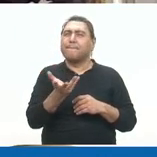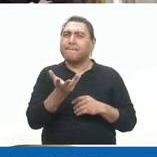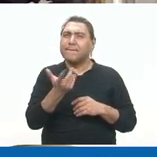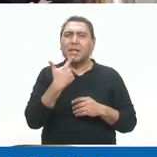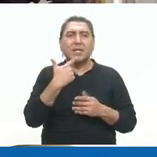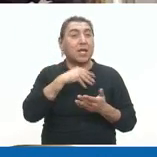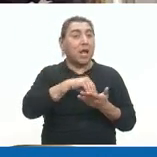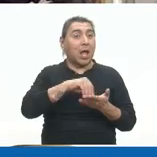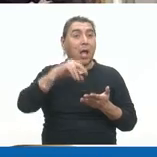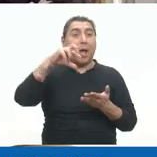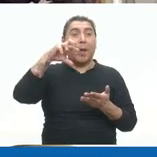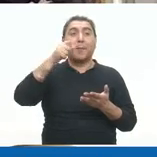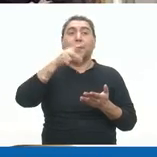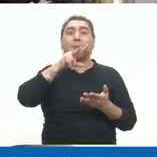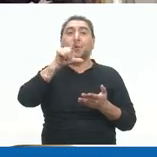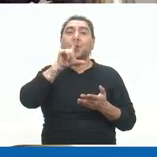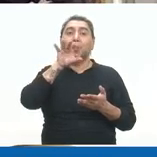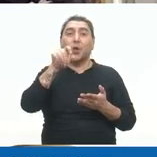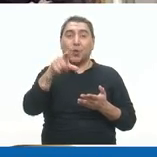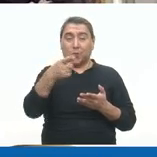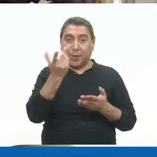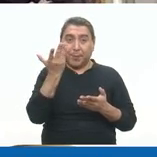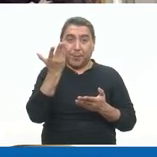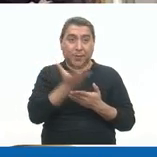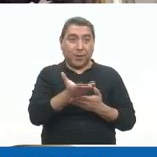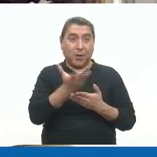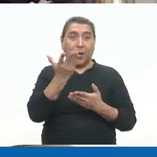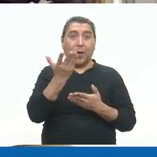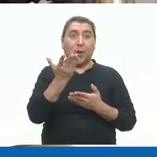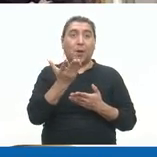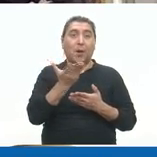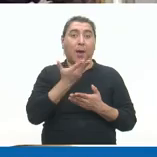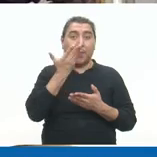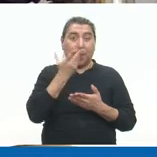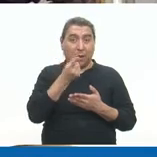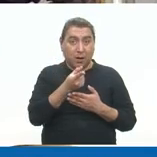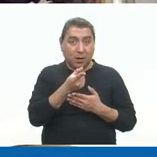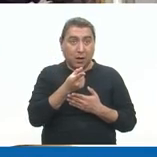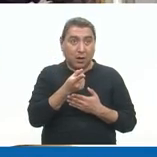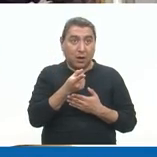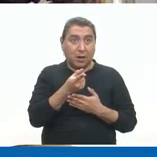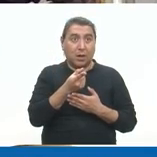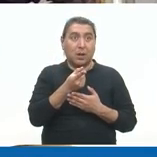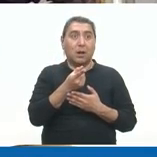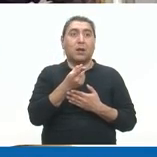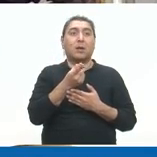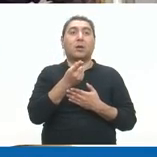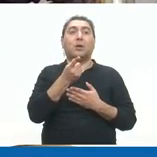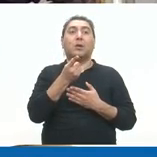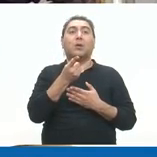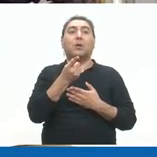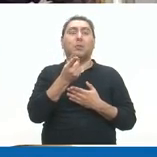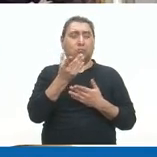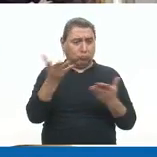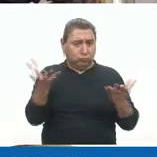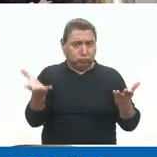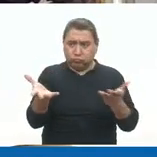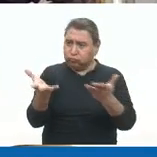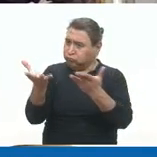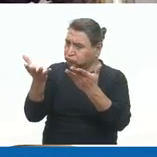Senador Pagotto, ¿ha solicitado la palabra? Sí. ¿Le da la interrupción? No hay ningún